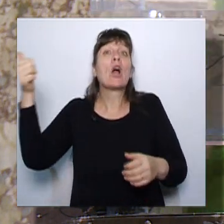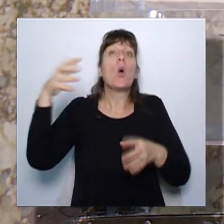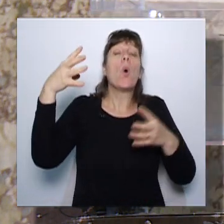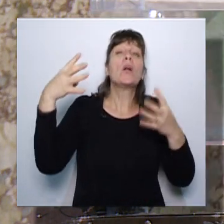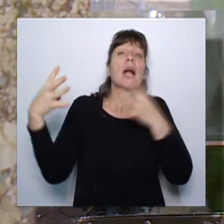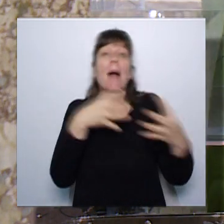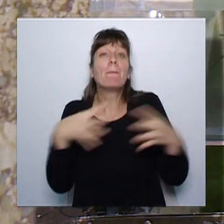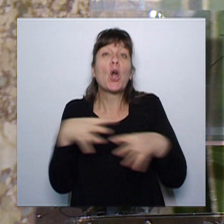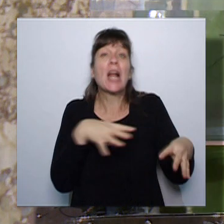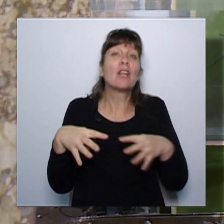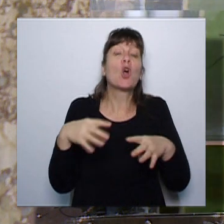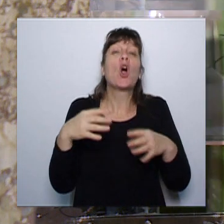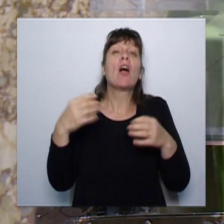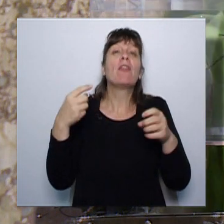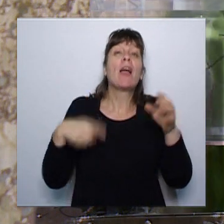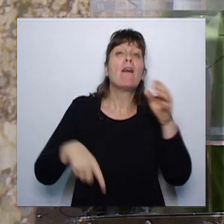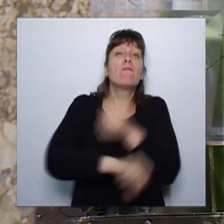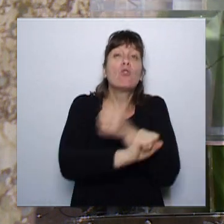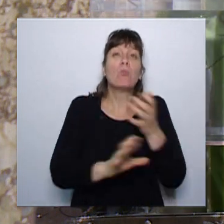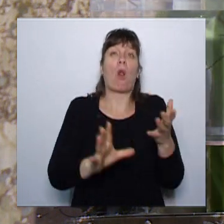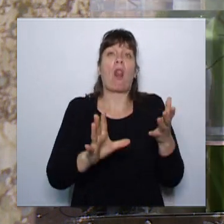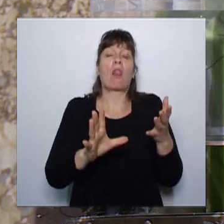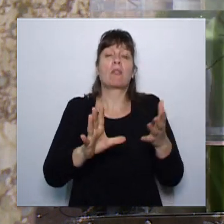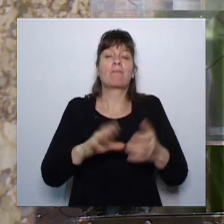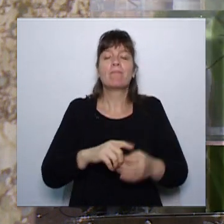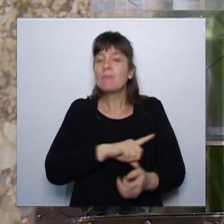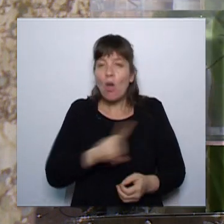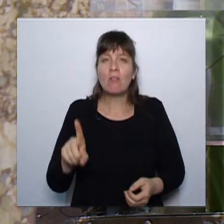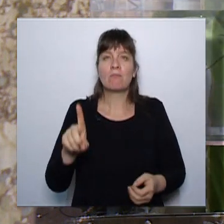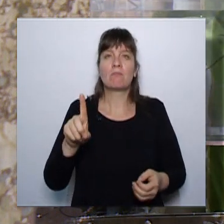fútbol fuera permanente en la realidad temporal